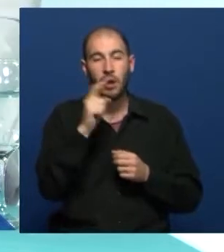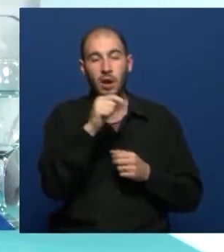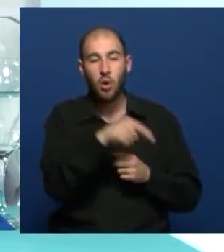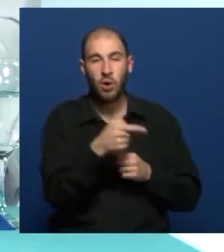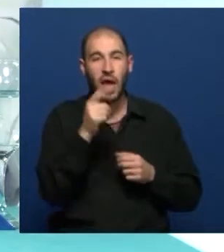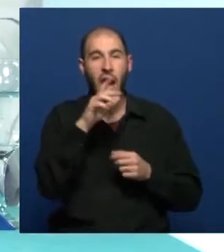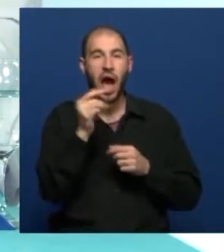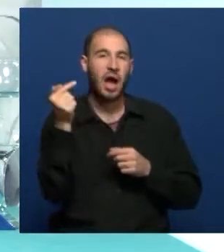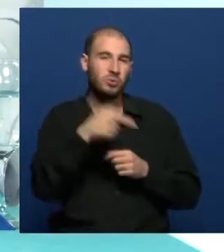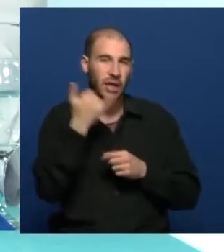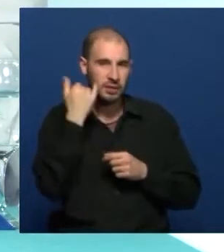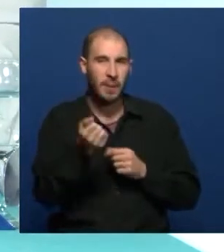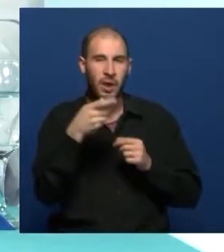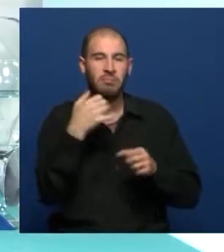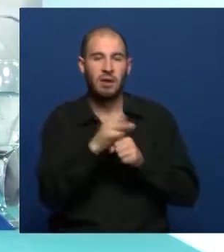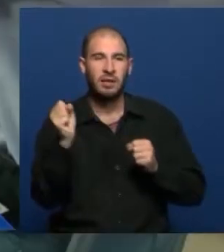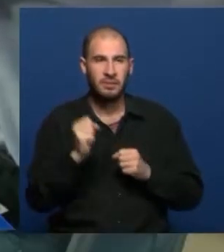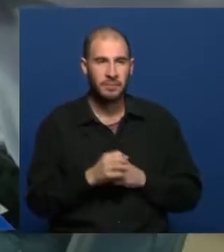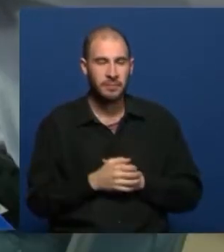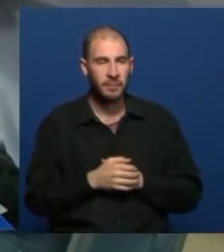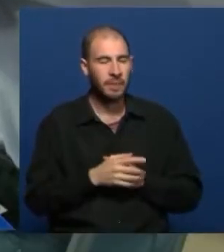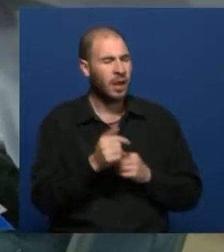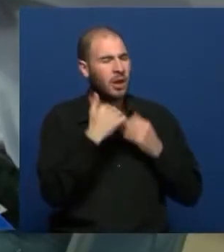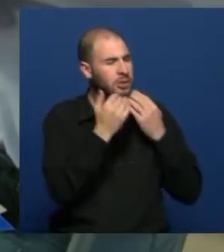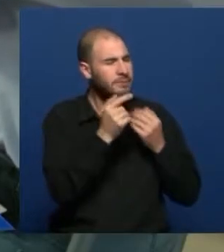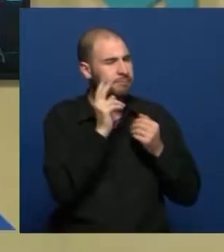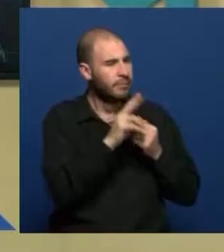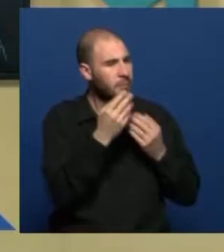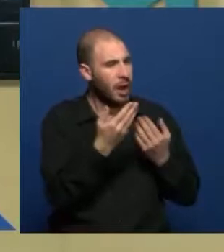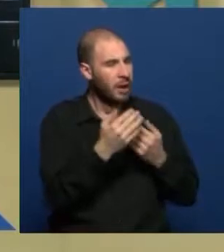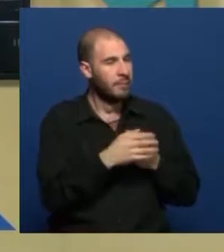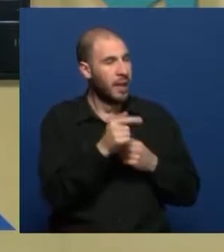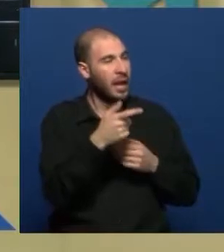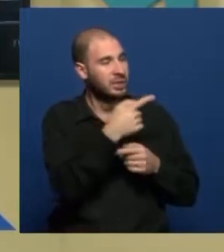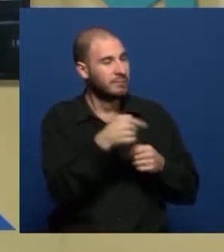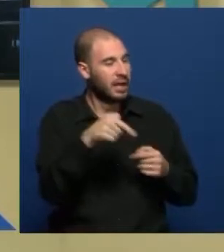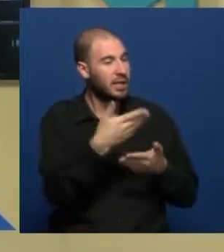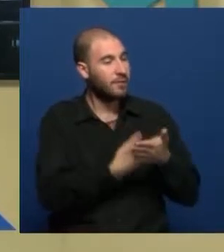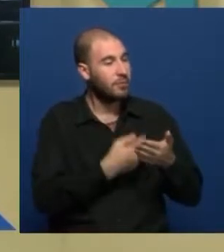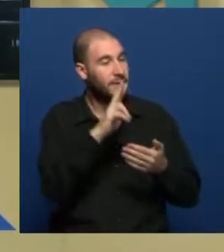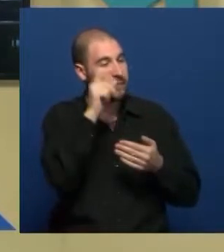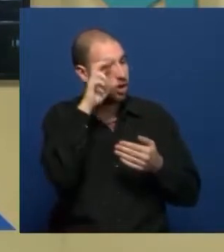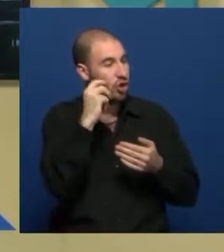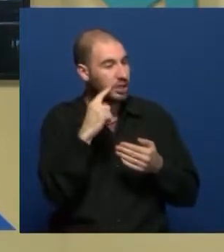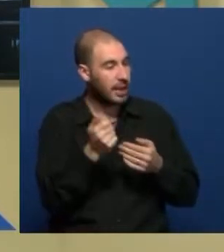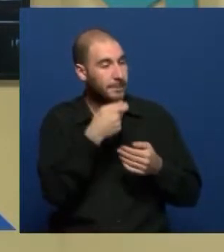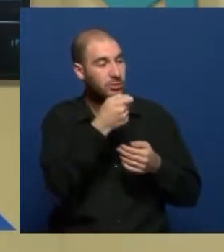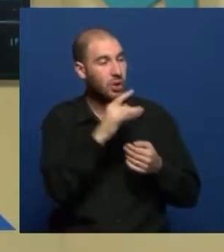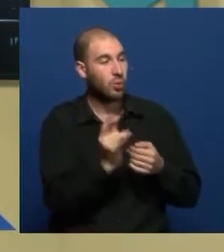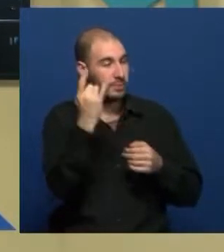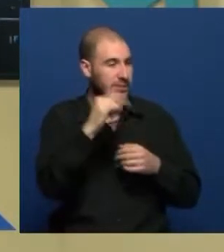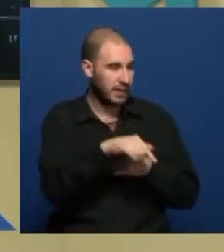por homicidio no sé si lo pudiste ver compartíamos esta semana un informe de verónica gordillo periodista de